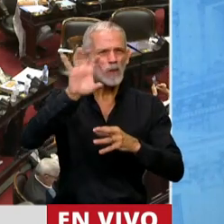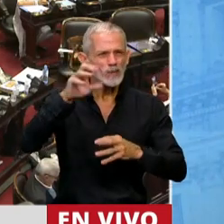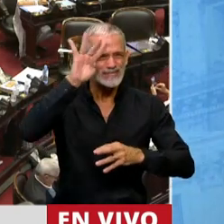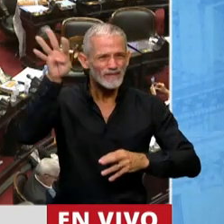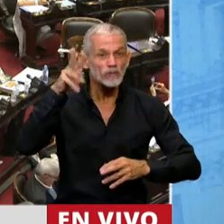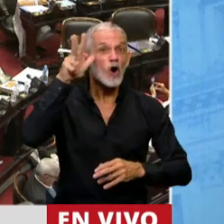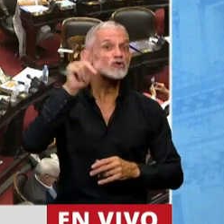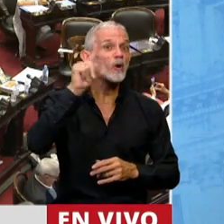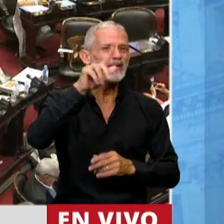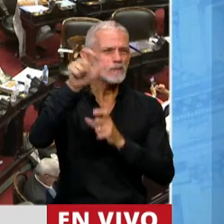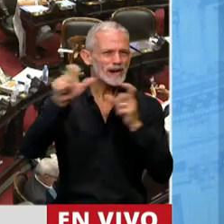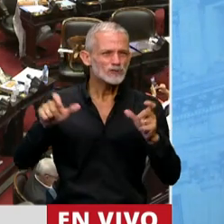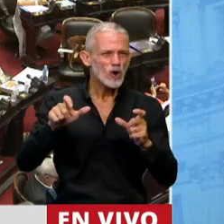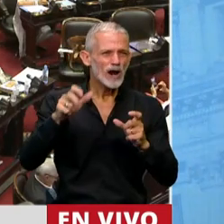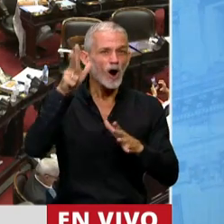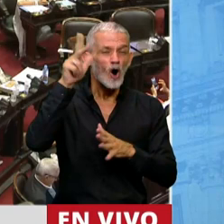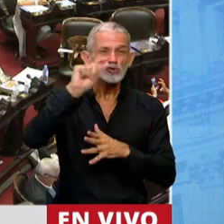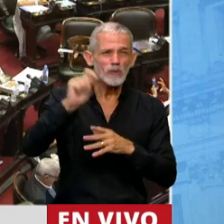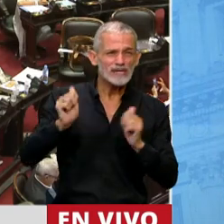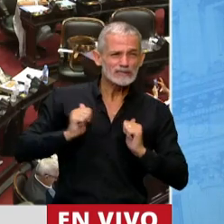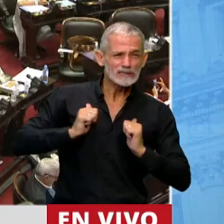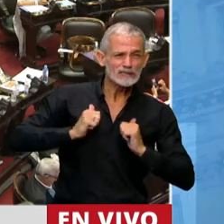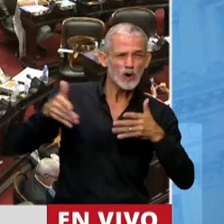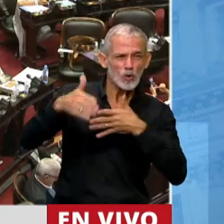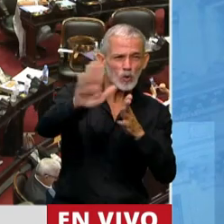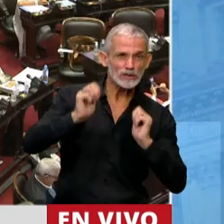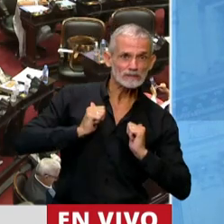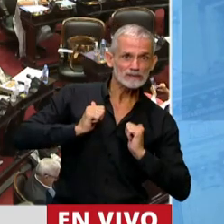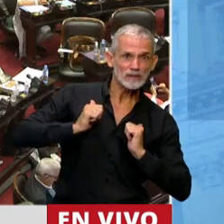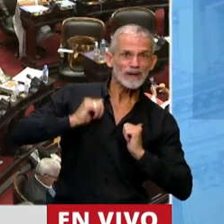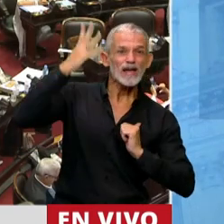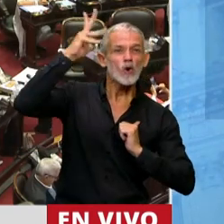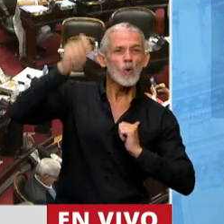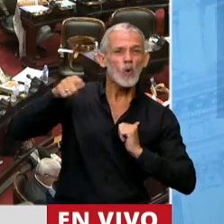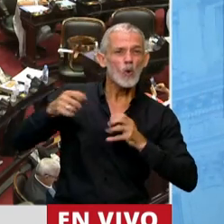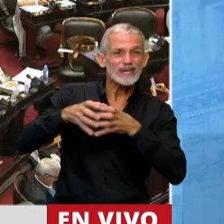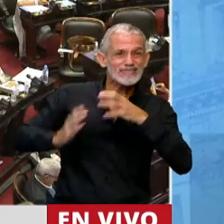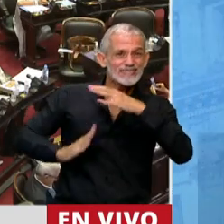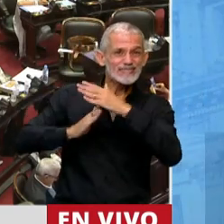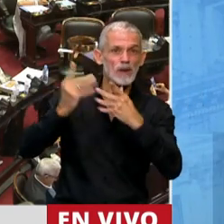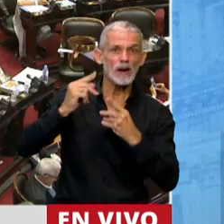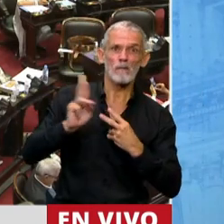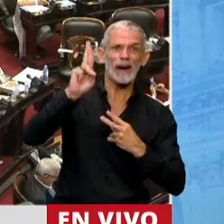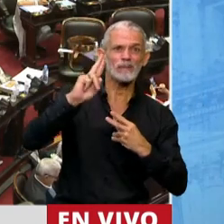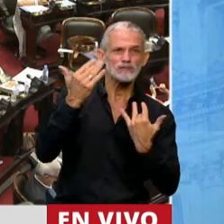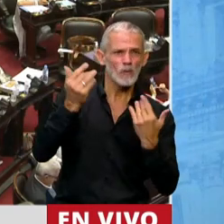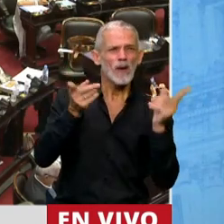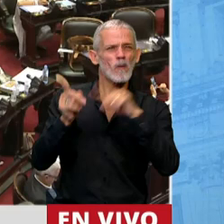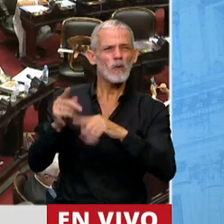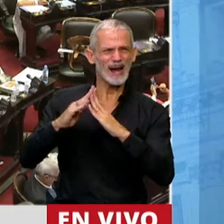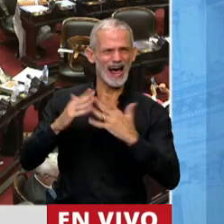durante 8 meses en la ruta esperando un fallo de la Corte Suprema para que puedan volver a su